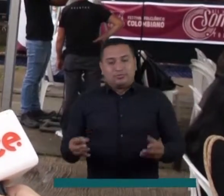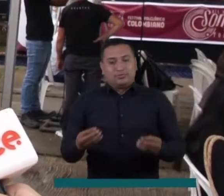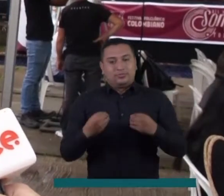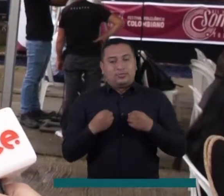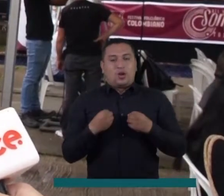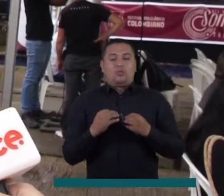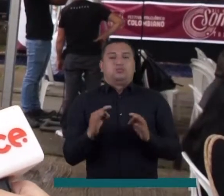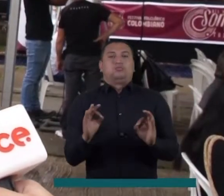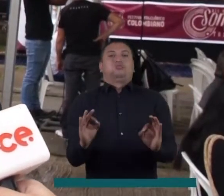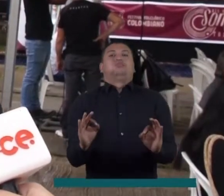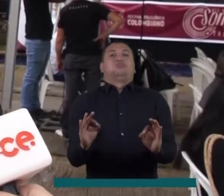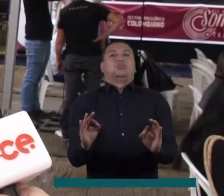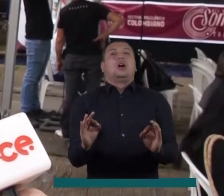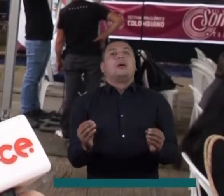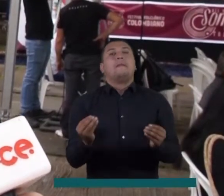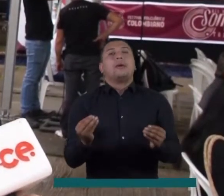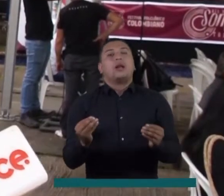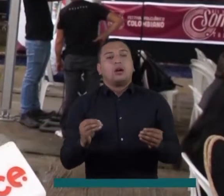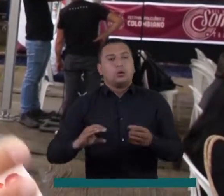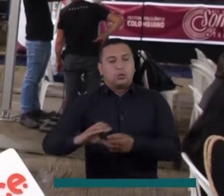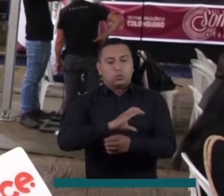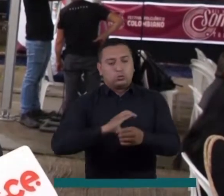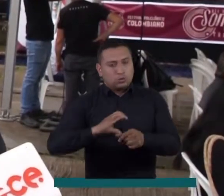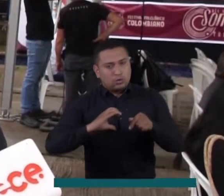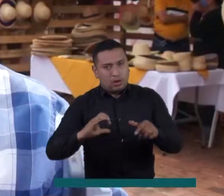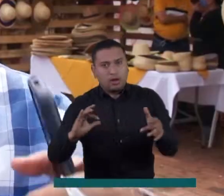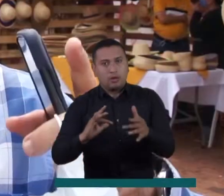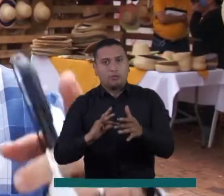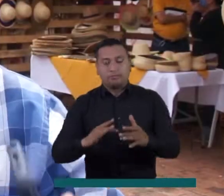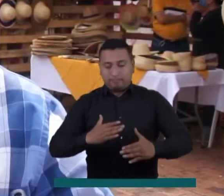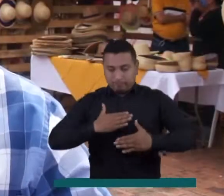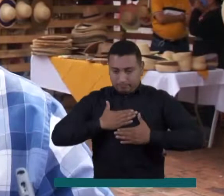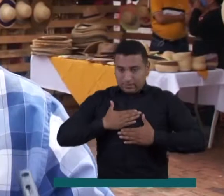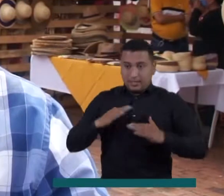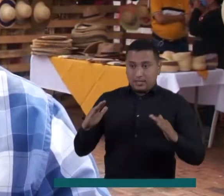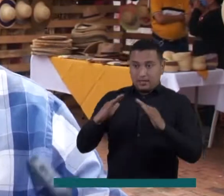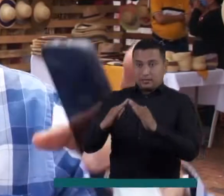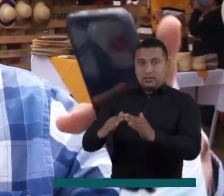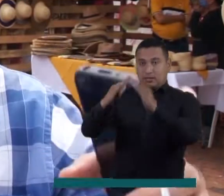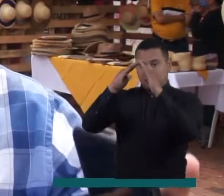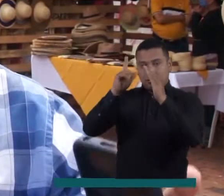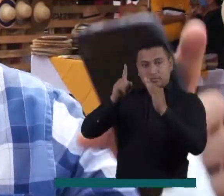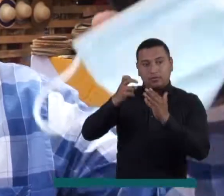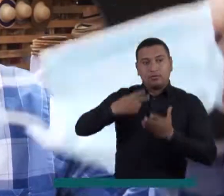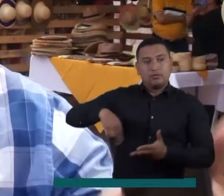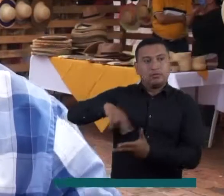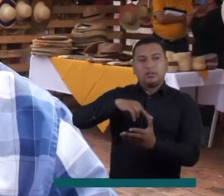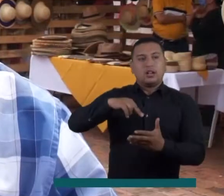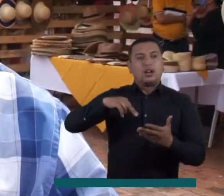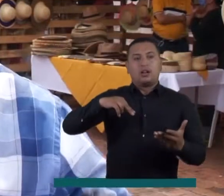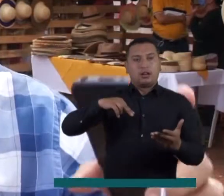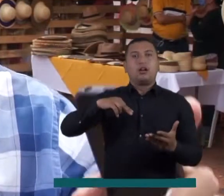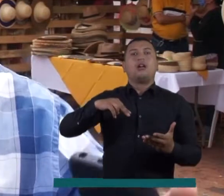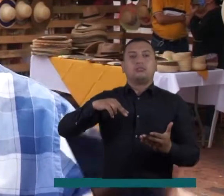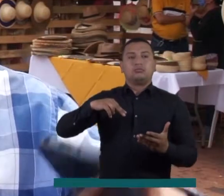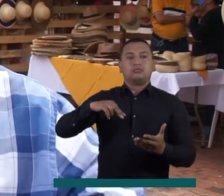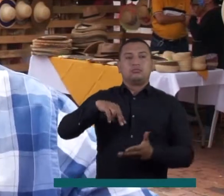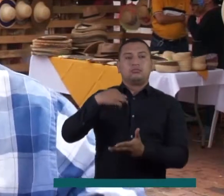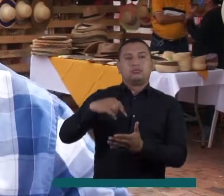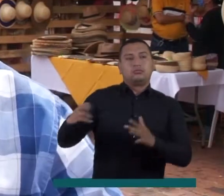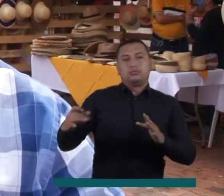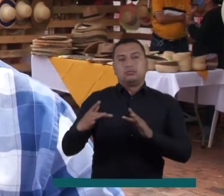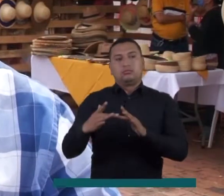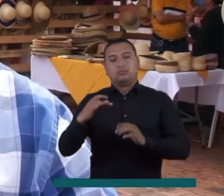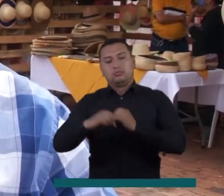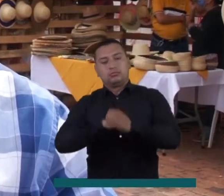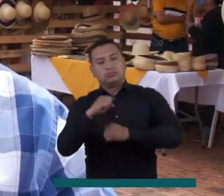a vivir esto y a activar la ciudad. Porque mi casa está de fiesta. Recuerde, las mejores fiestas en Ibagué se viven en